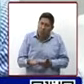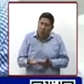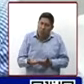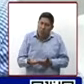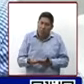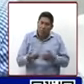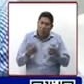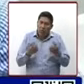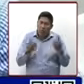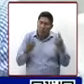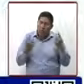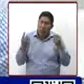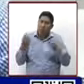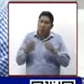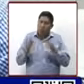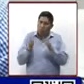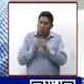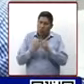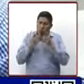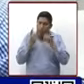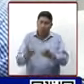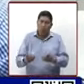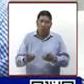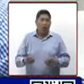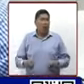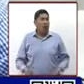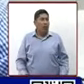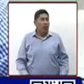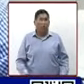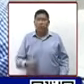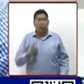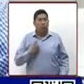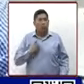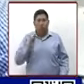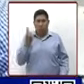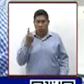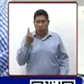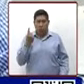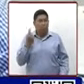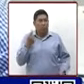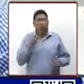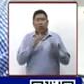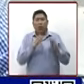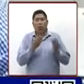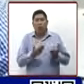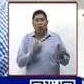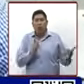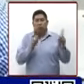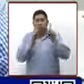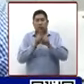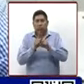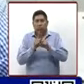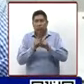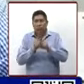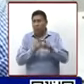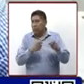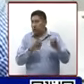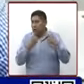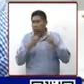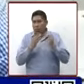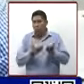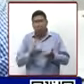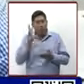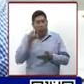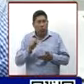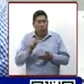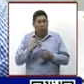se han adherido a la denuncia por... Al momento no tenemos conocimiento de que existiría un tema de apersonamiento por parte del colegio.